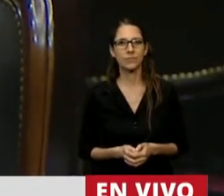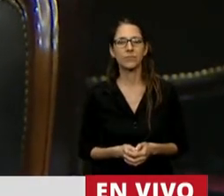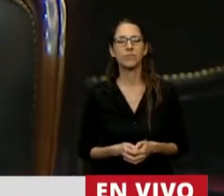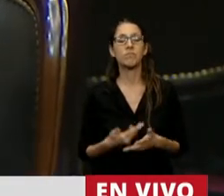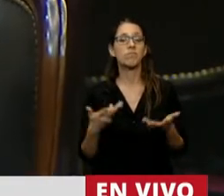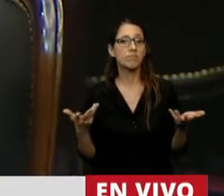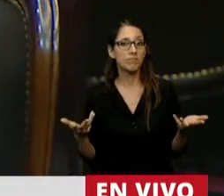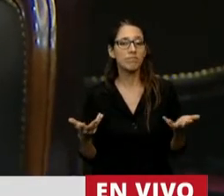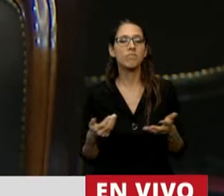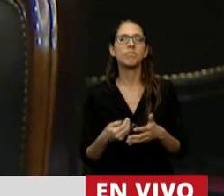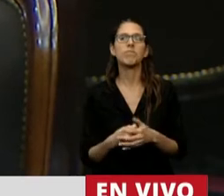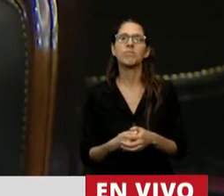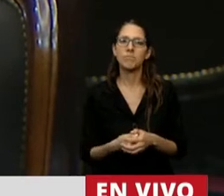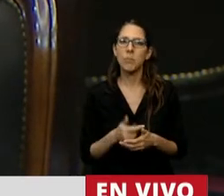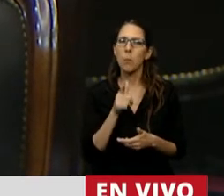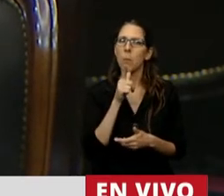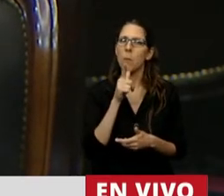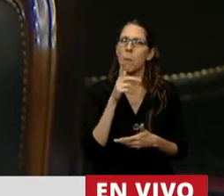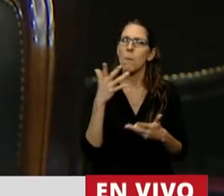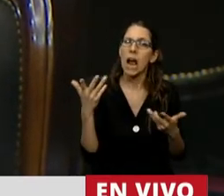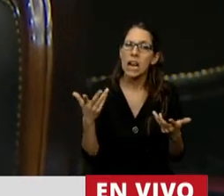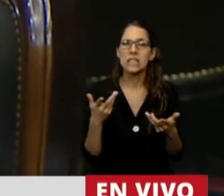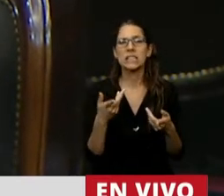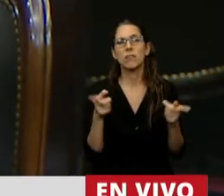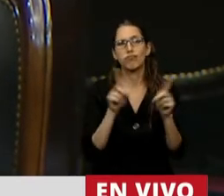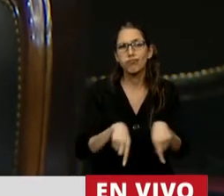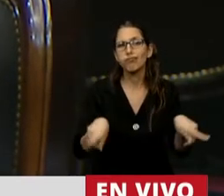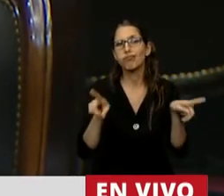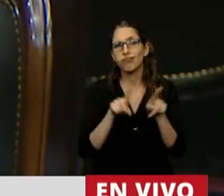Por más que parezca una redundancia